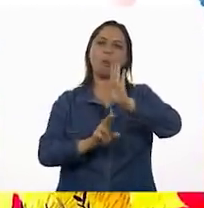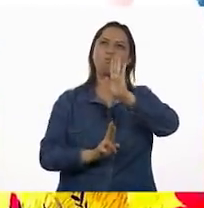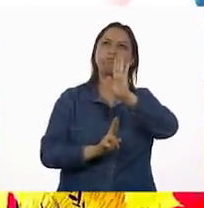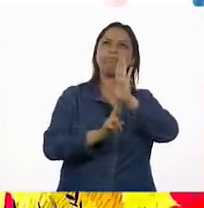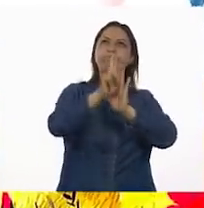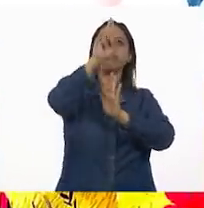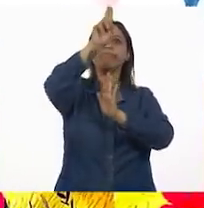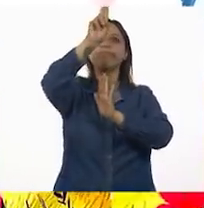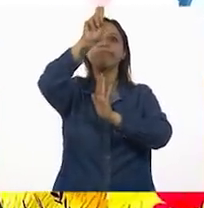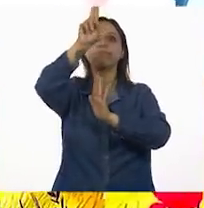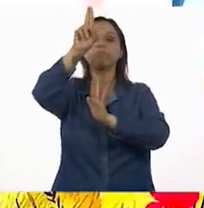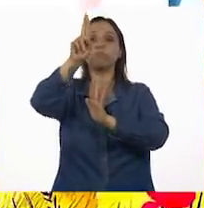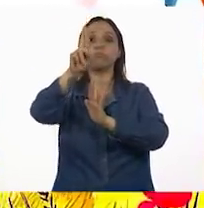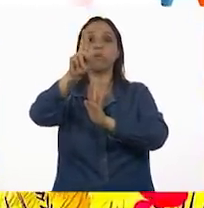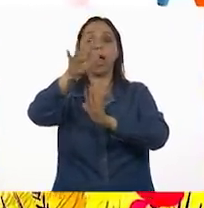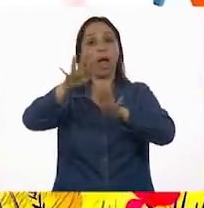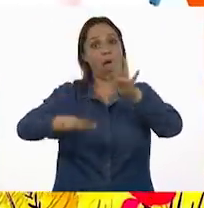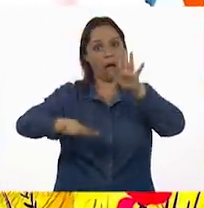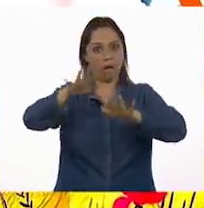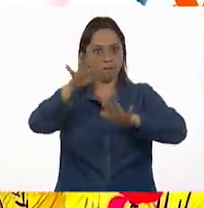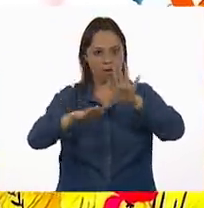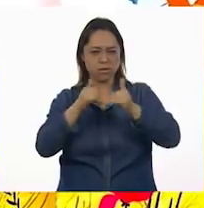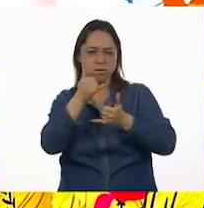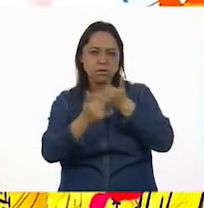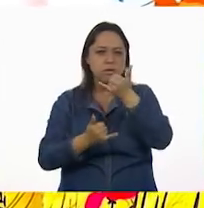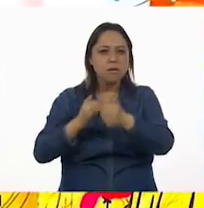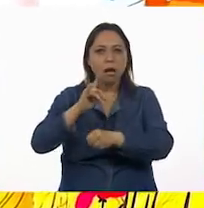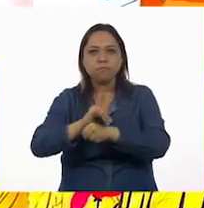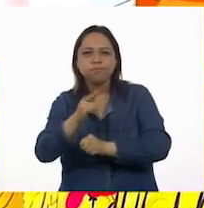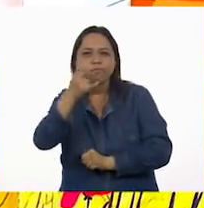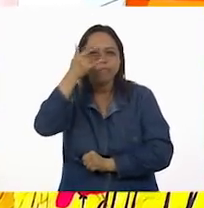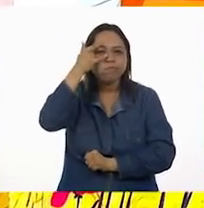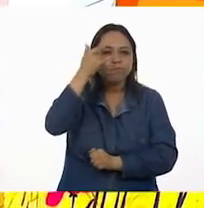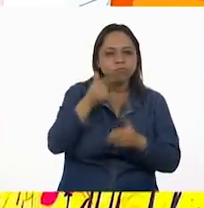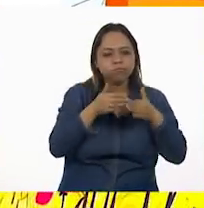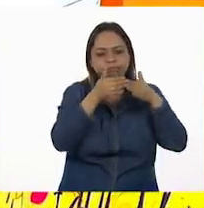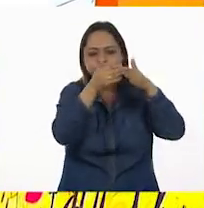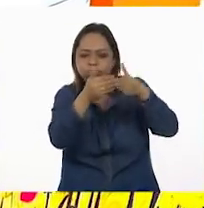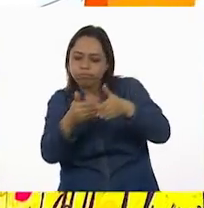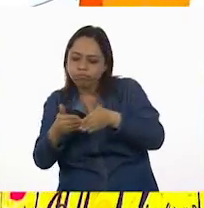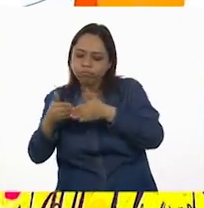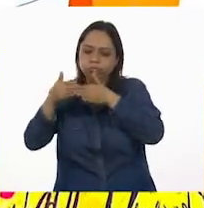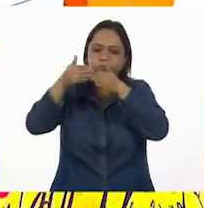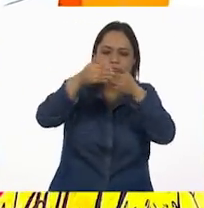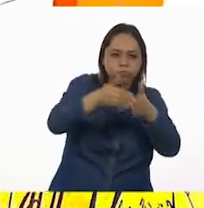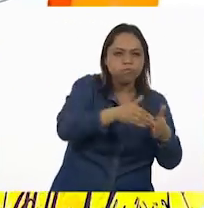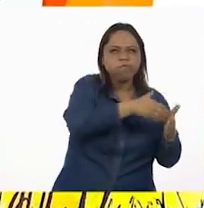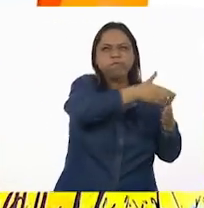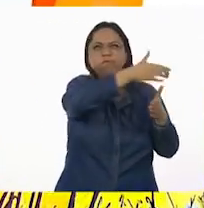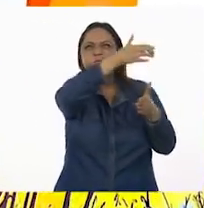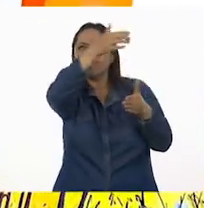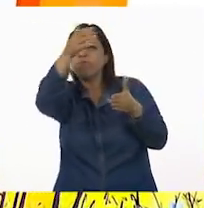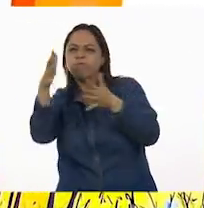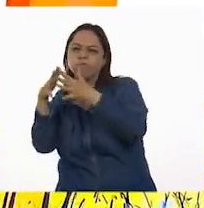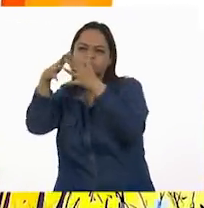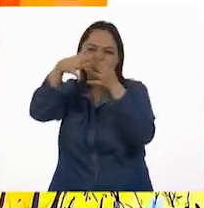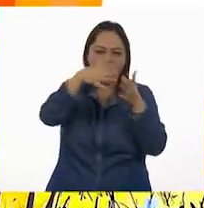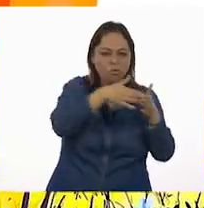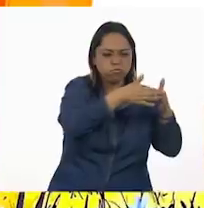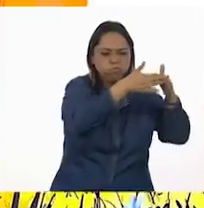astronautas. Otras veces son piratas que navegan mares y cielos agitados.